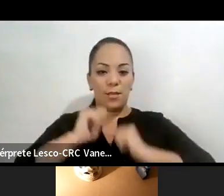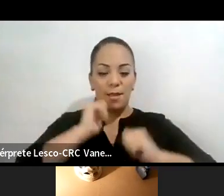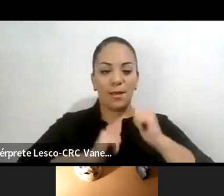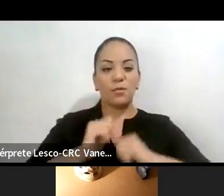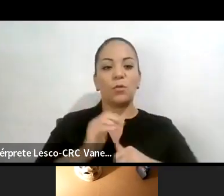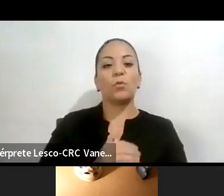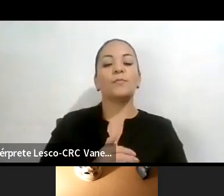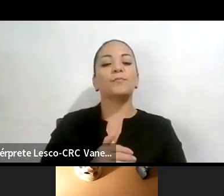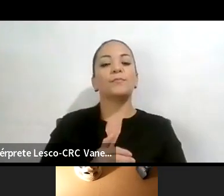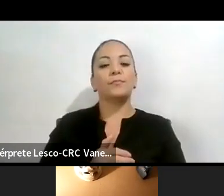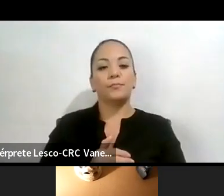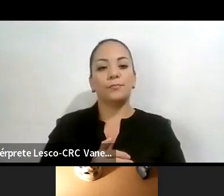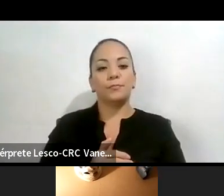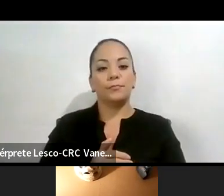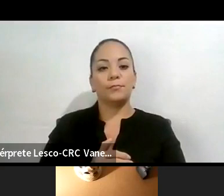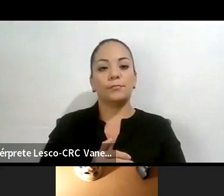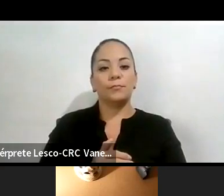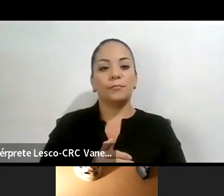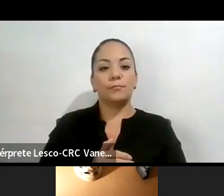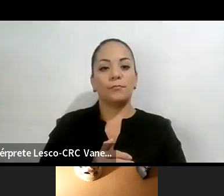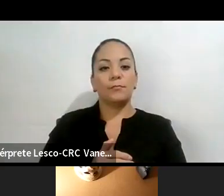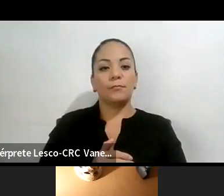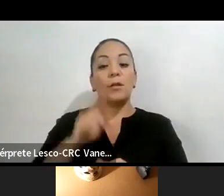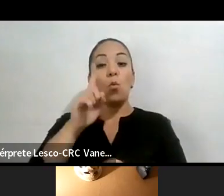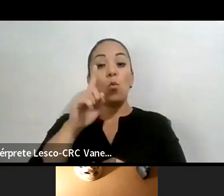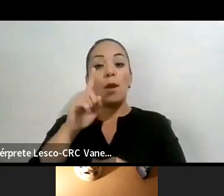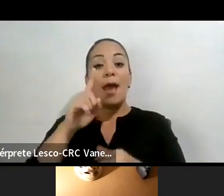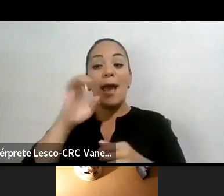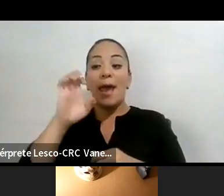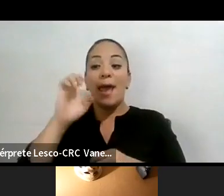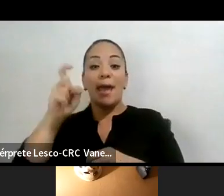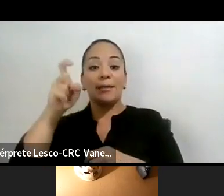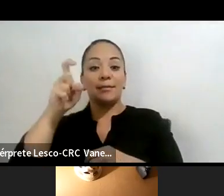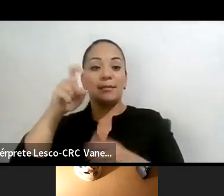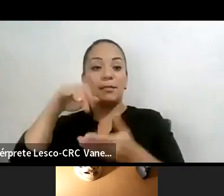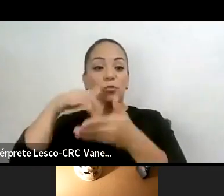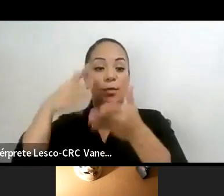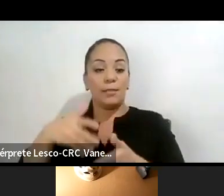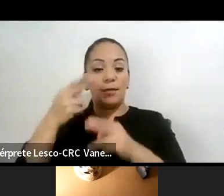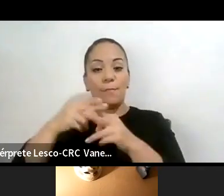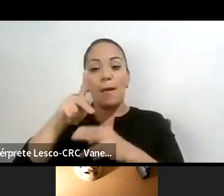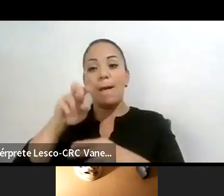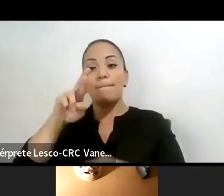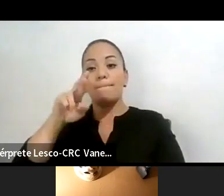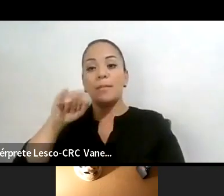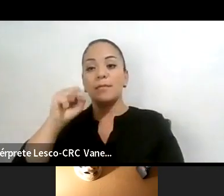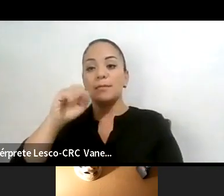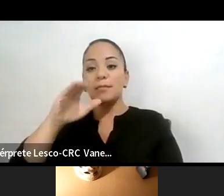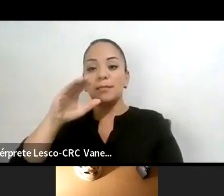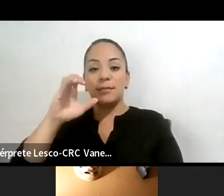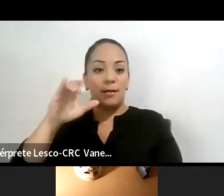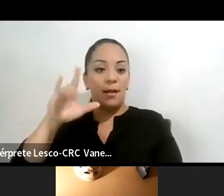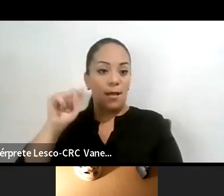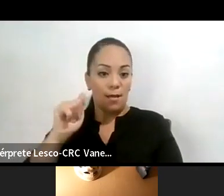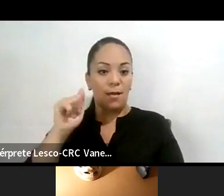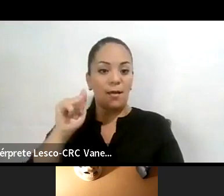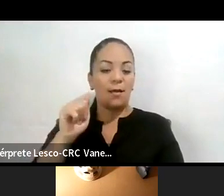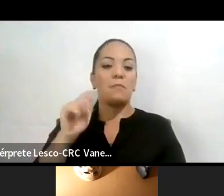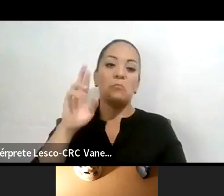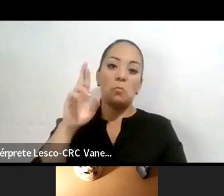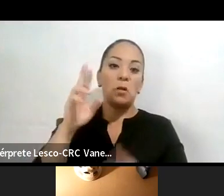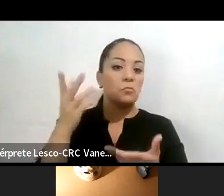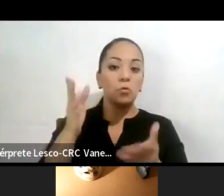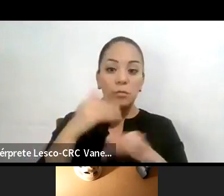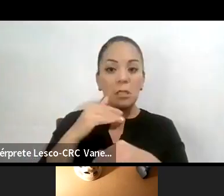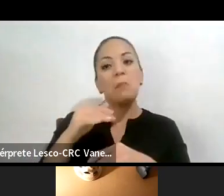ellas una exalumna mía del taller, Priscila, que no sé si ya llegó, pero bueno, tal vez ahorita se incorpore.